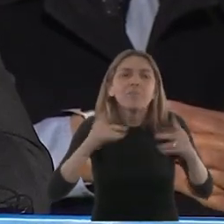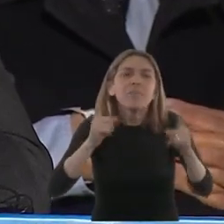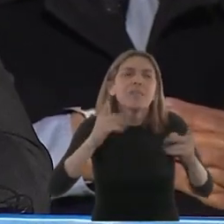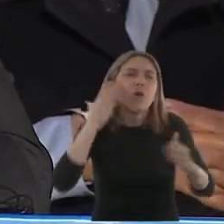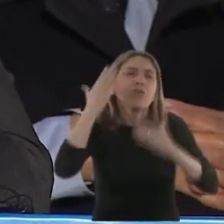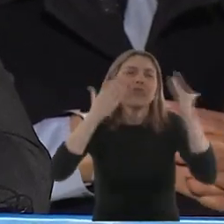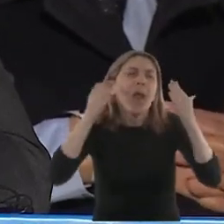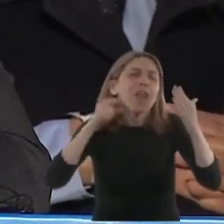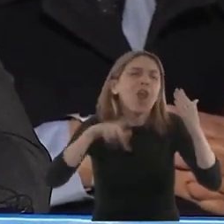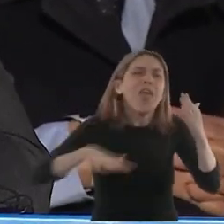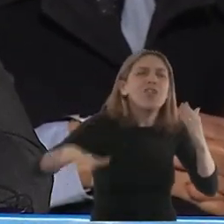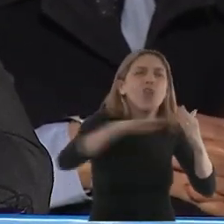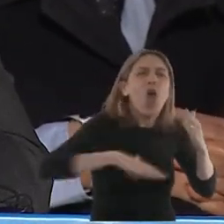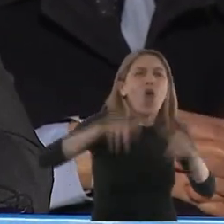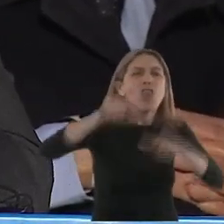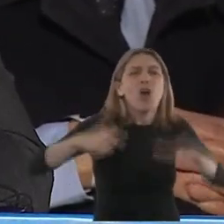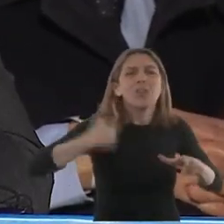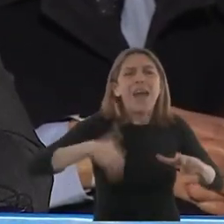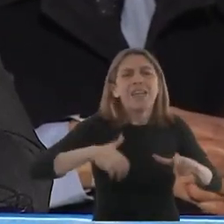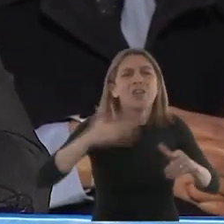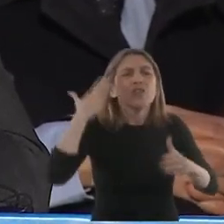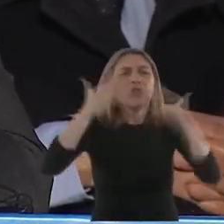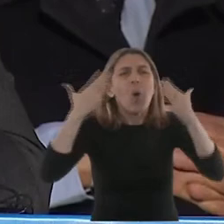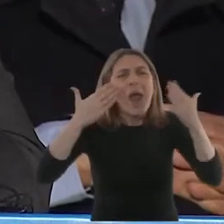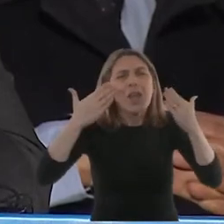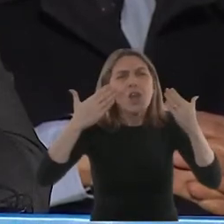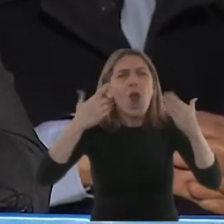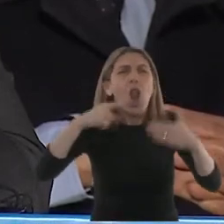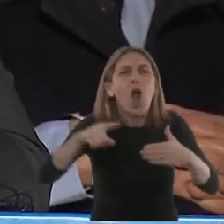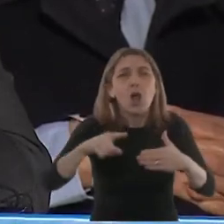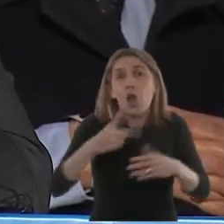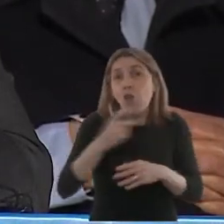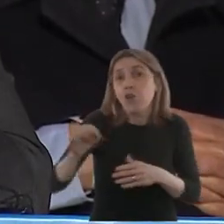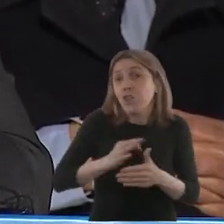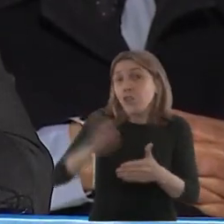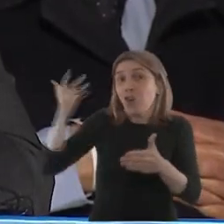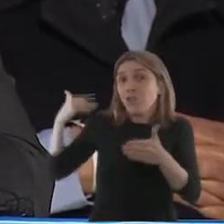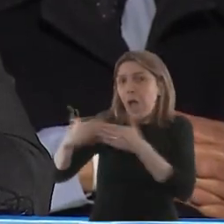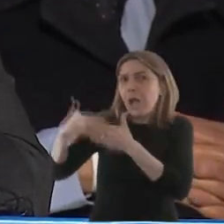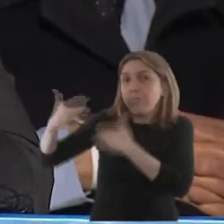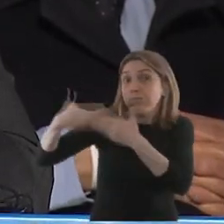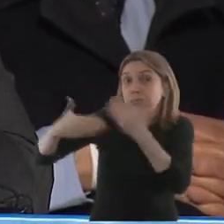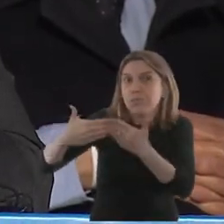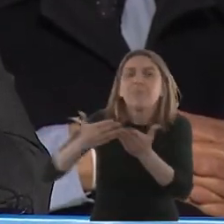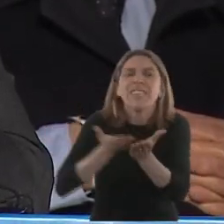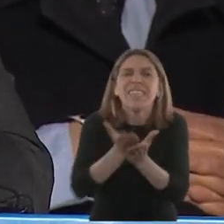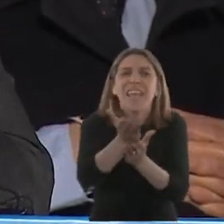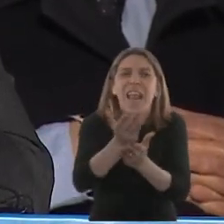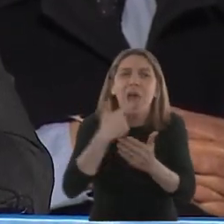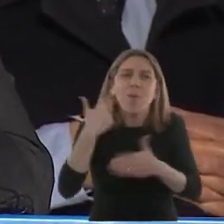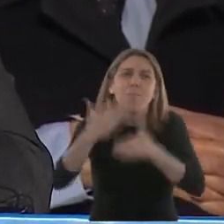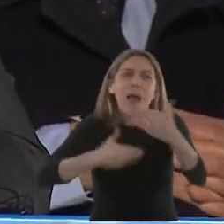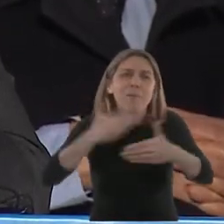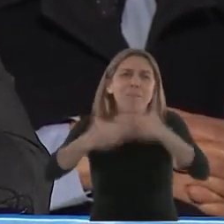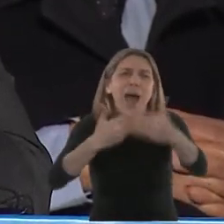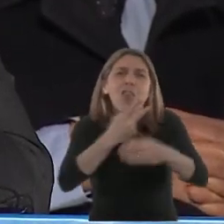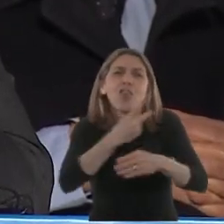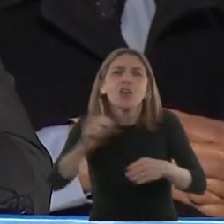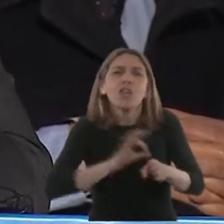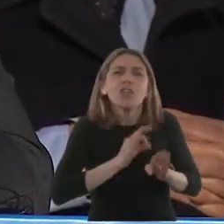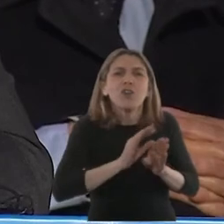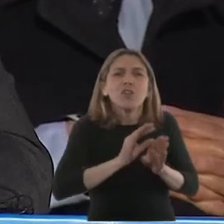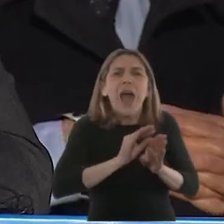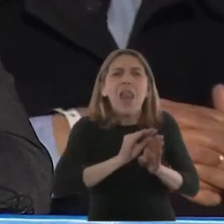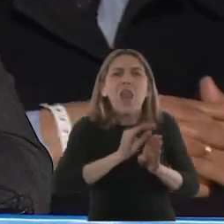todo el pueblo argentino. Hicimos 200 años de historia, sigamos haciendo 200